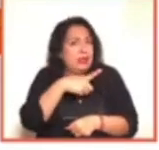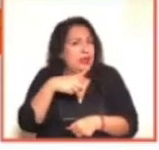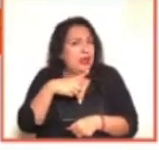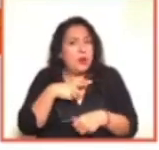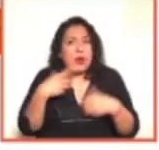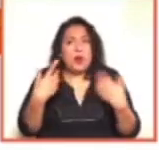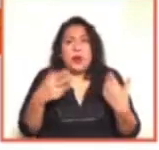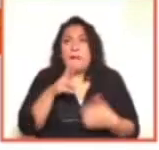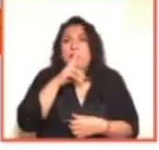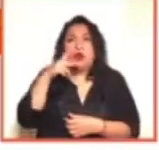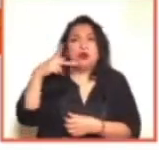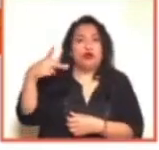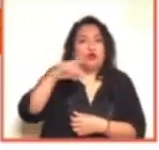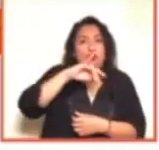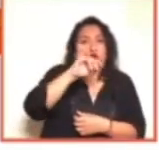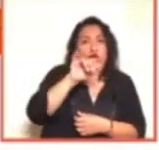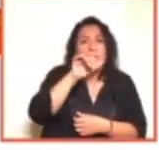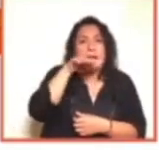mejor de Jaime Humberto.